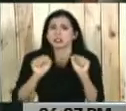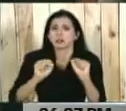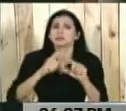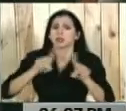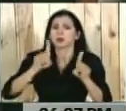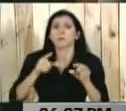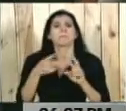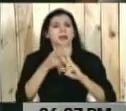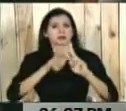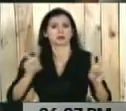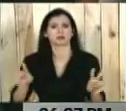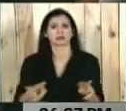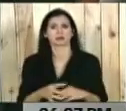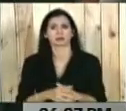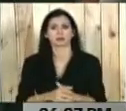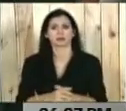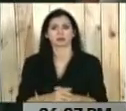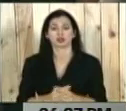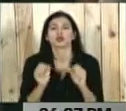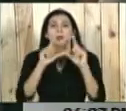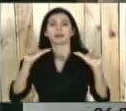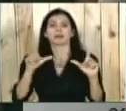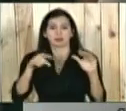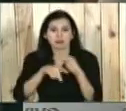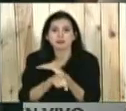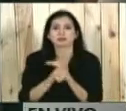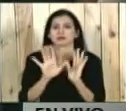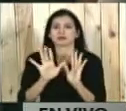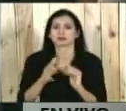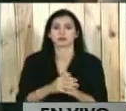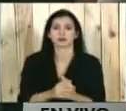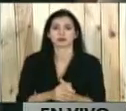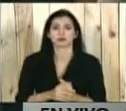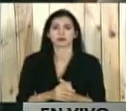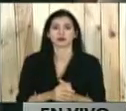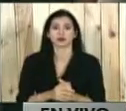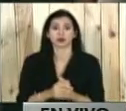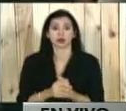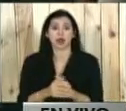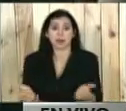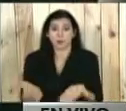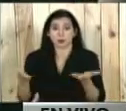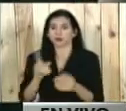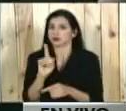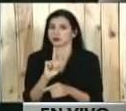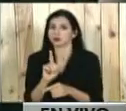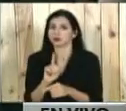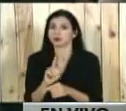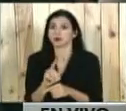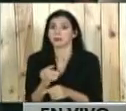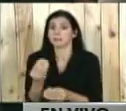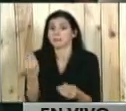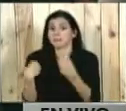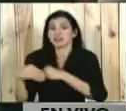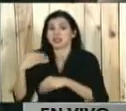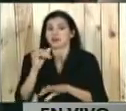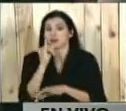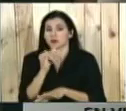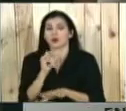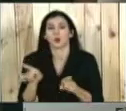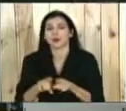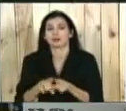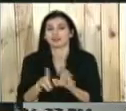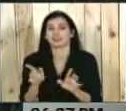Yo no quiero decir que esté propiciando eso, no. Solamente recojo el dato, como dice José Vicente Rangel, un